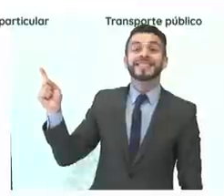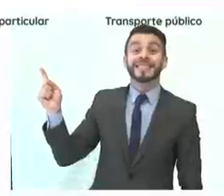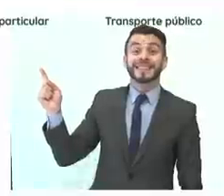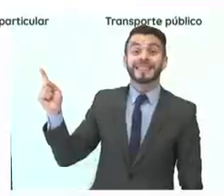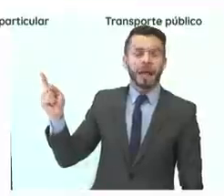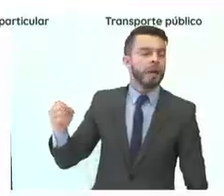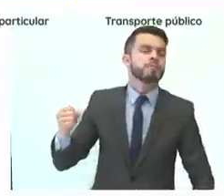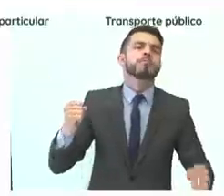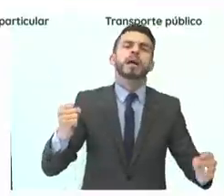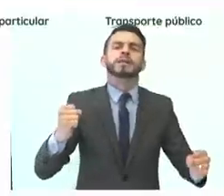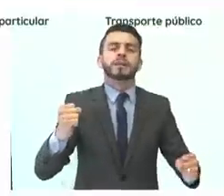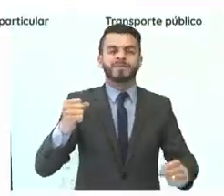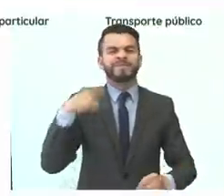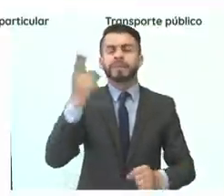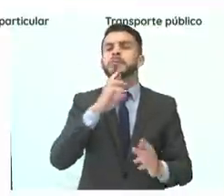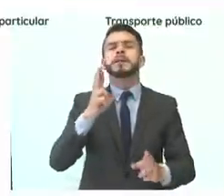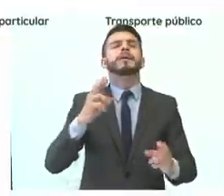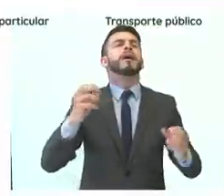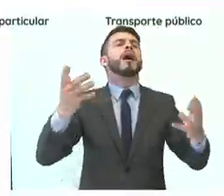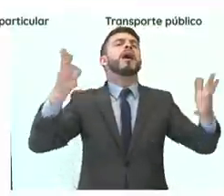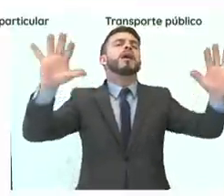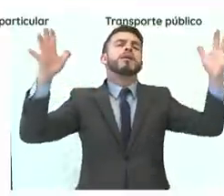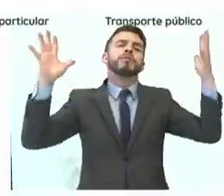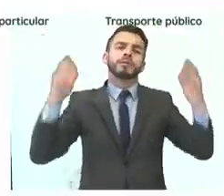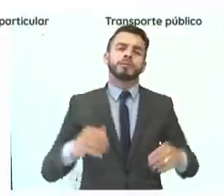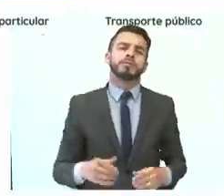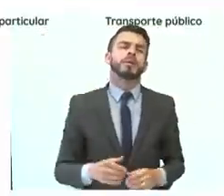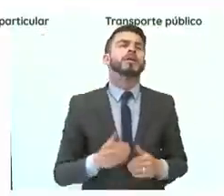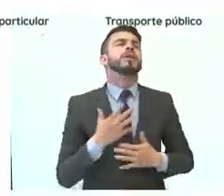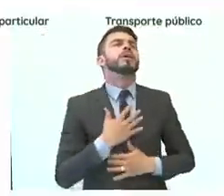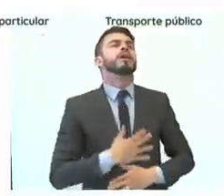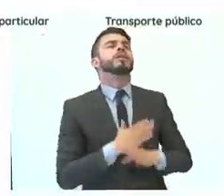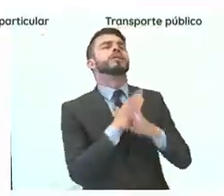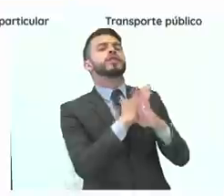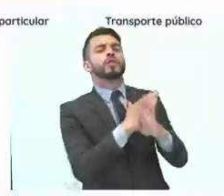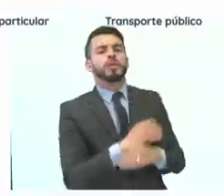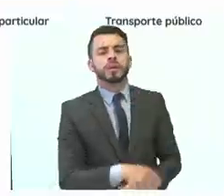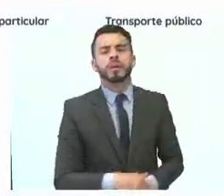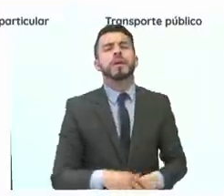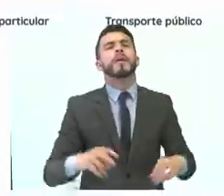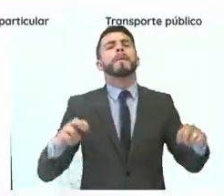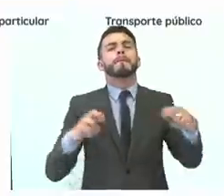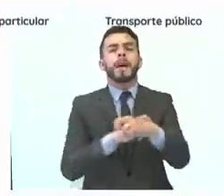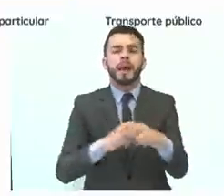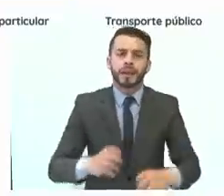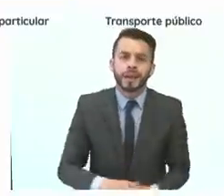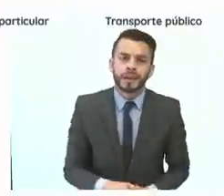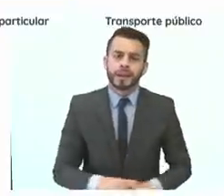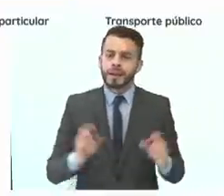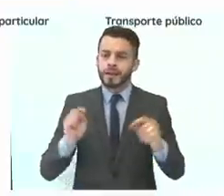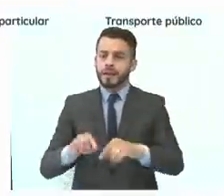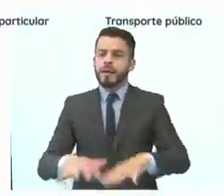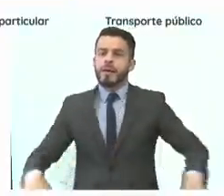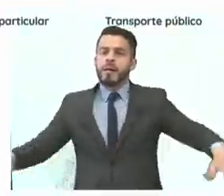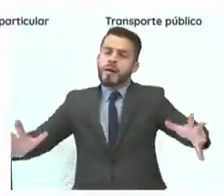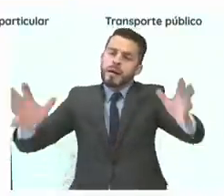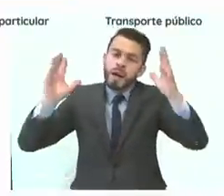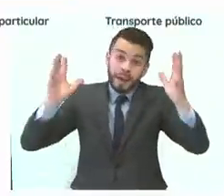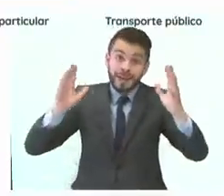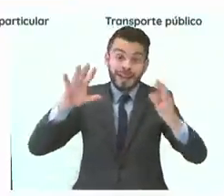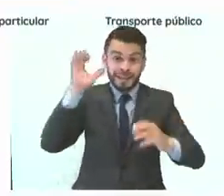muchos árboles, corredor seguro, corredor con parques y plazas. La gente no solamente quiere pasar por la séptima, la gente